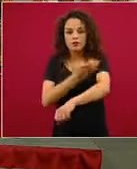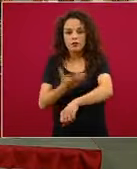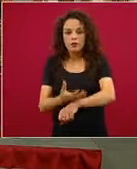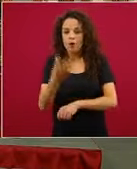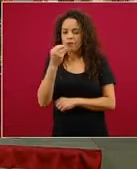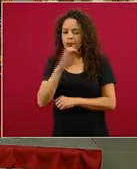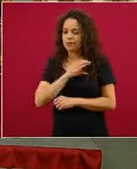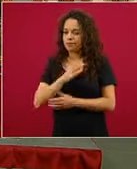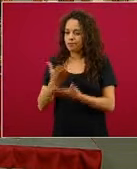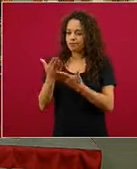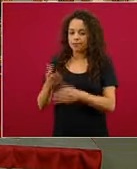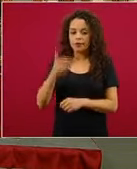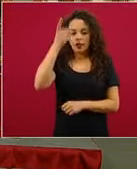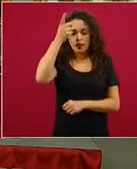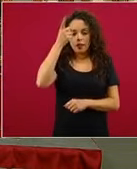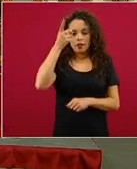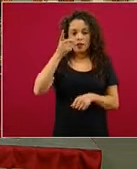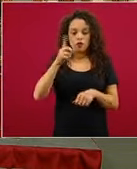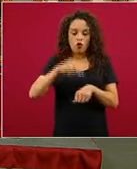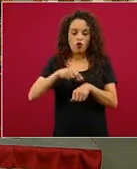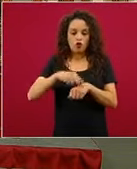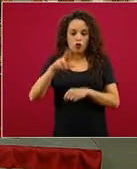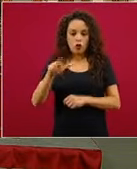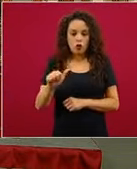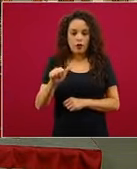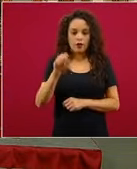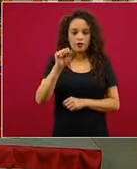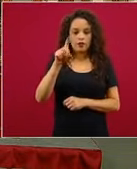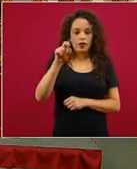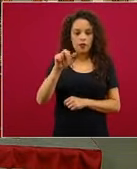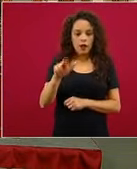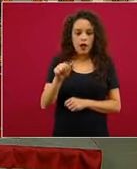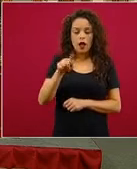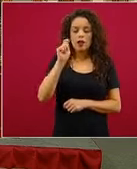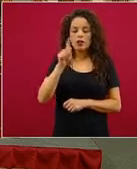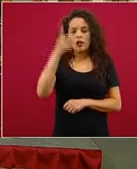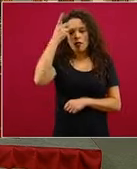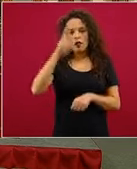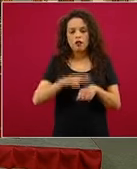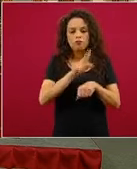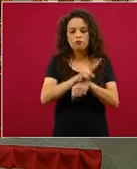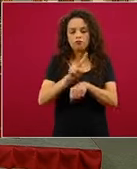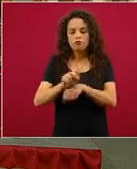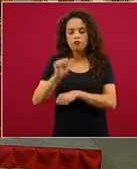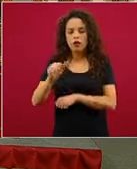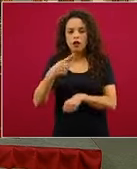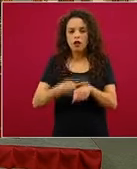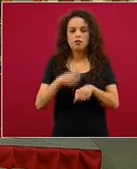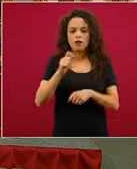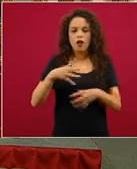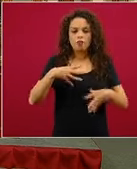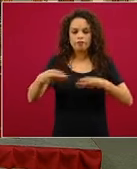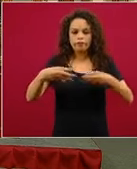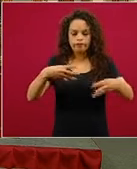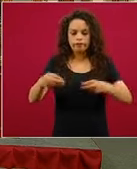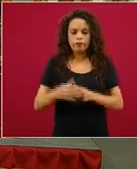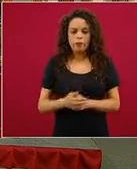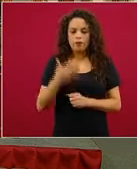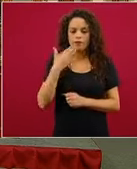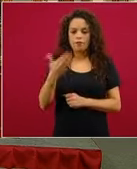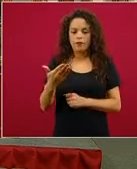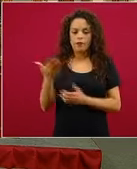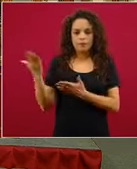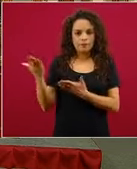la doctora Santa Elizabeth Ceballos Liceaga, quien es directora de Vigilancia Epidemiológica de Enfermedades Transmisibles. Bienvenida,